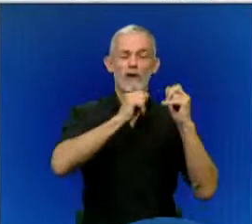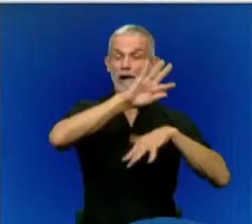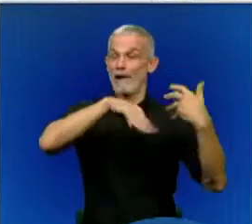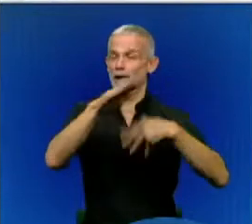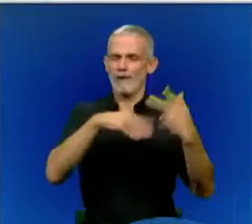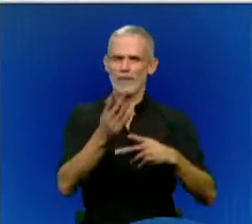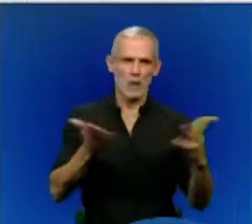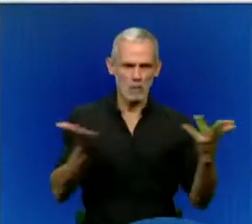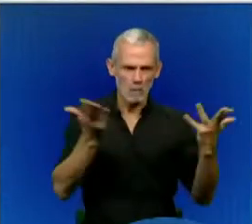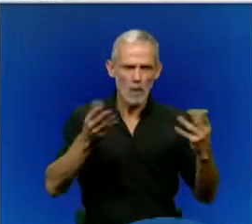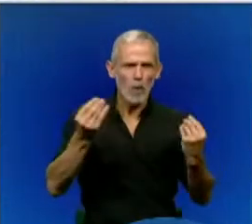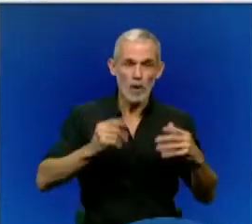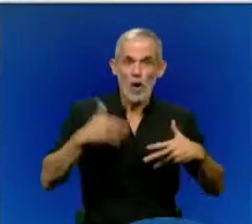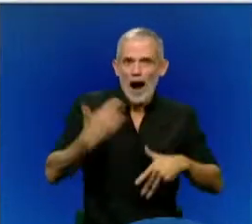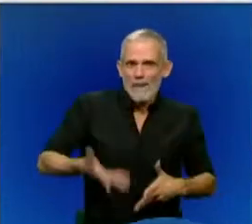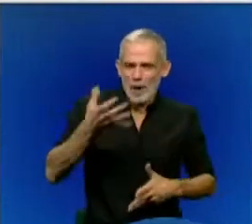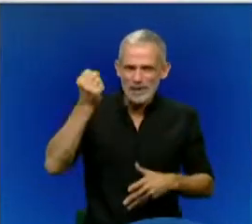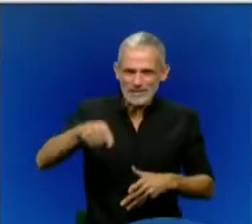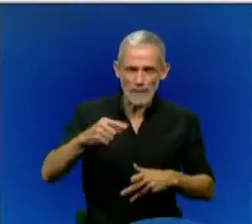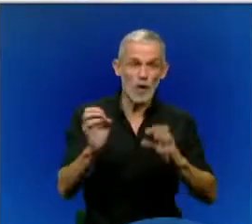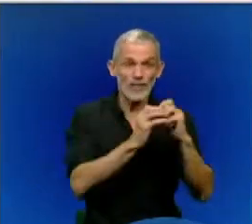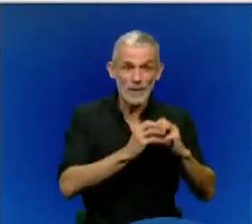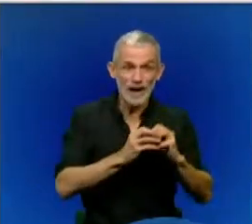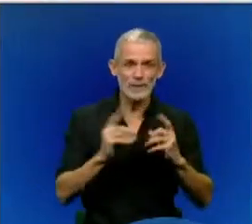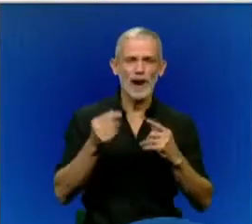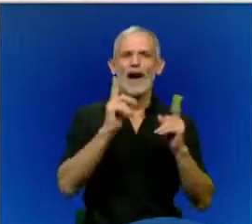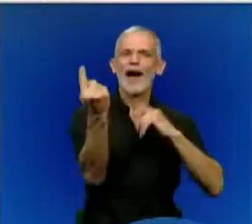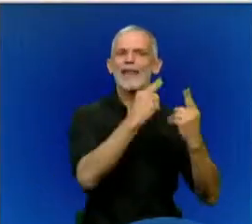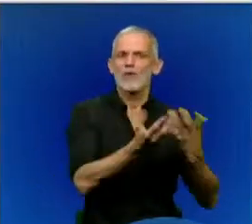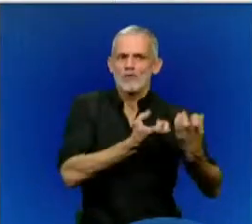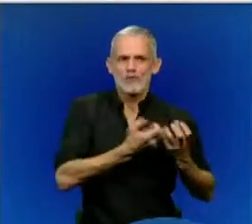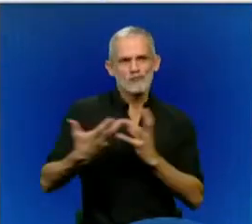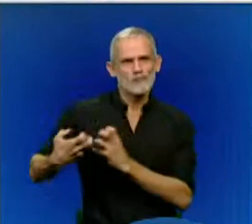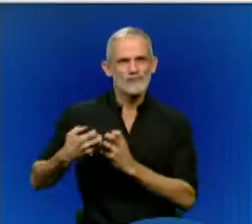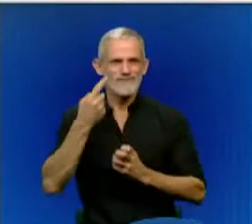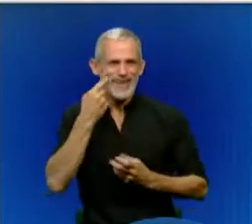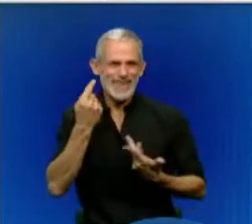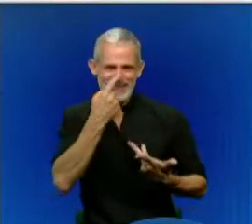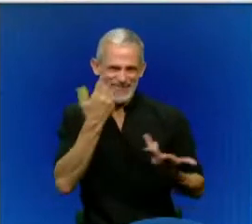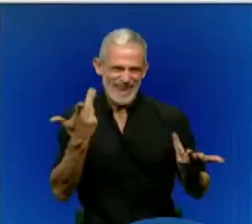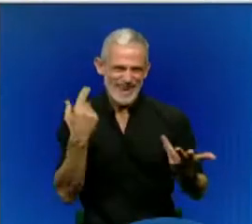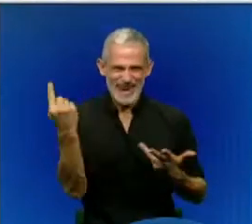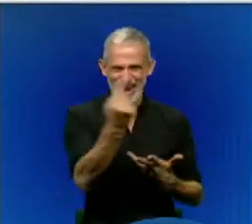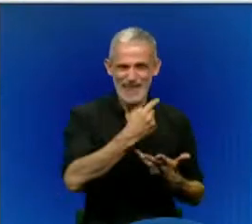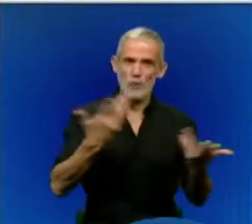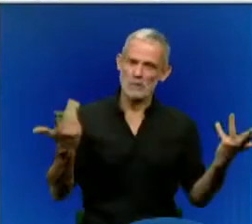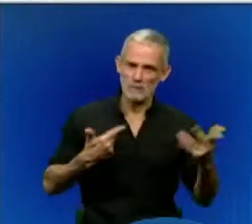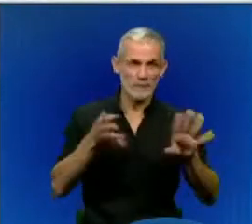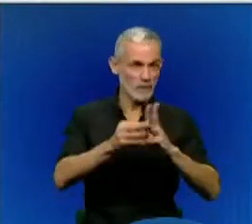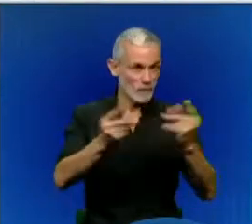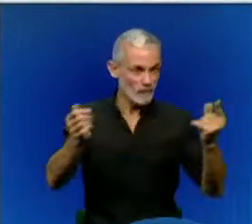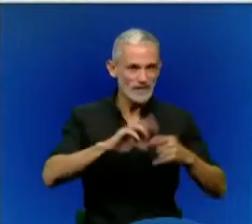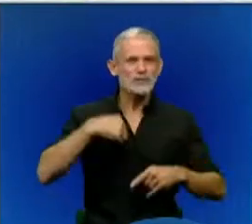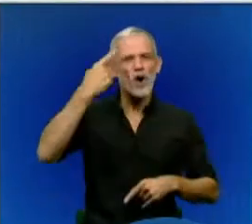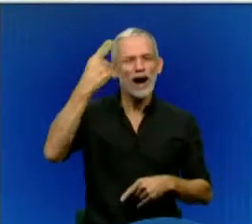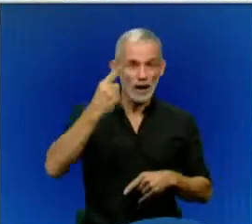o si efectivamente aprovechamos los debates para cada uno llevar agua para su molino. Y quisiera cerrar diciendo entonces que creo que